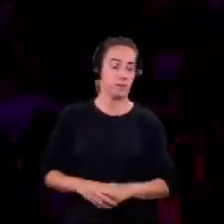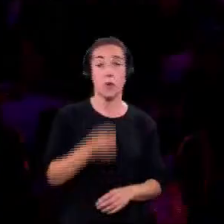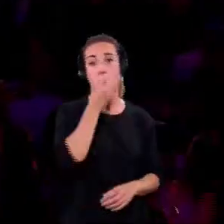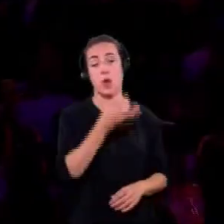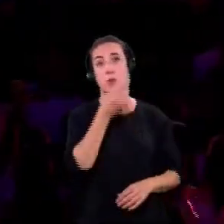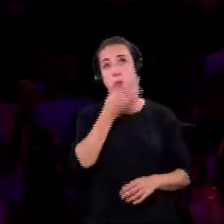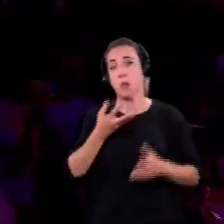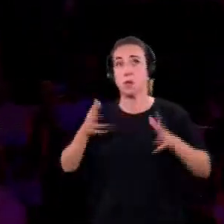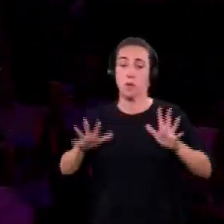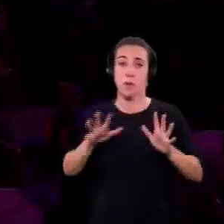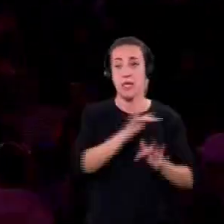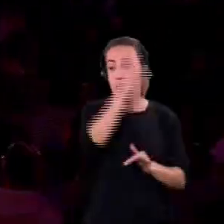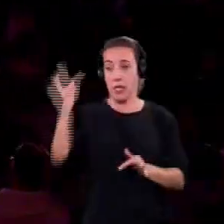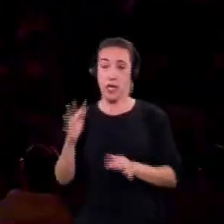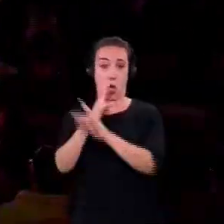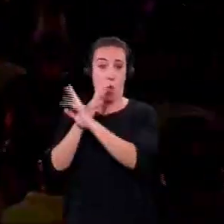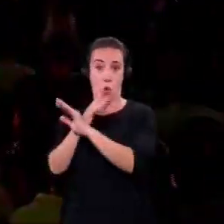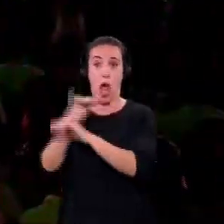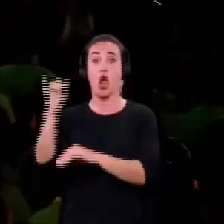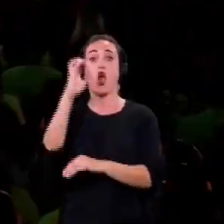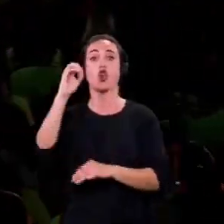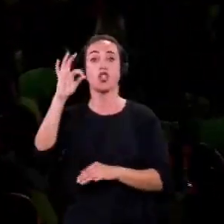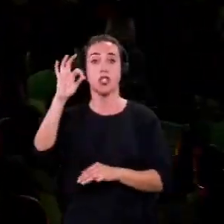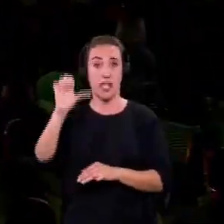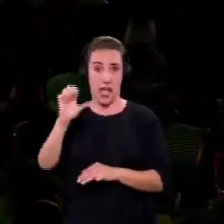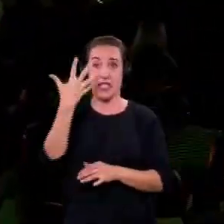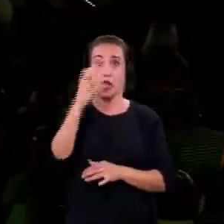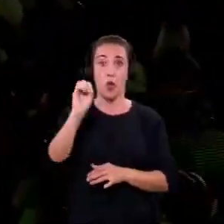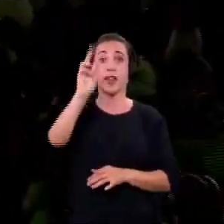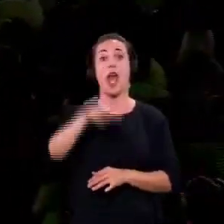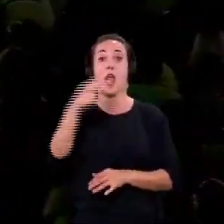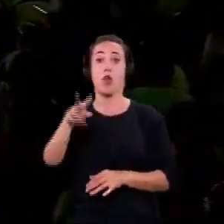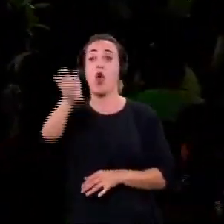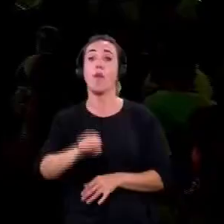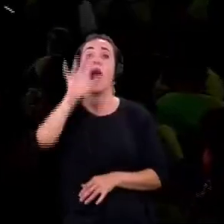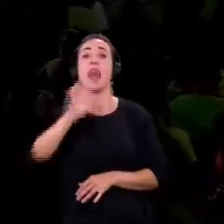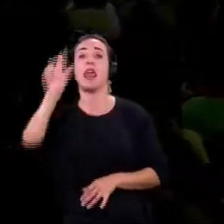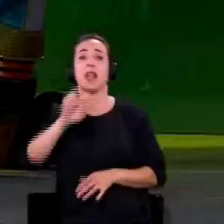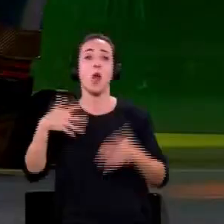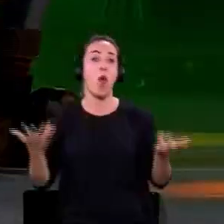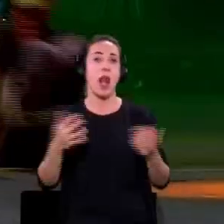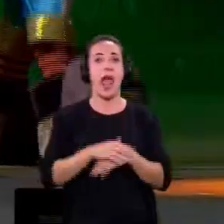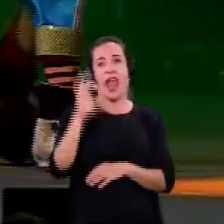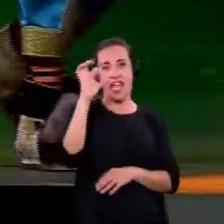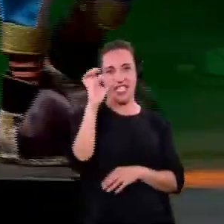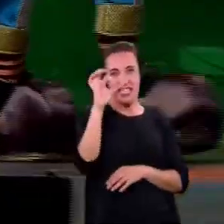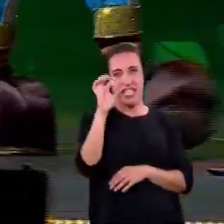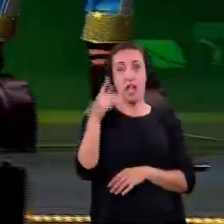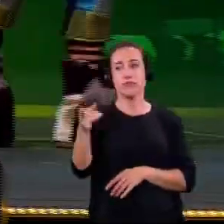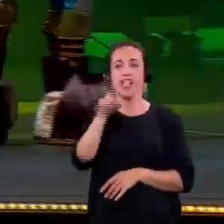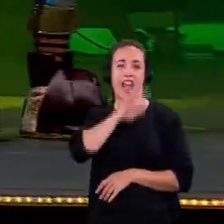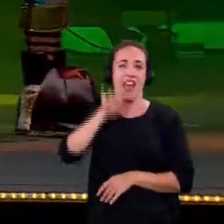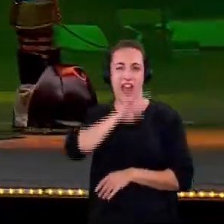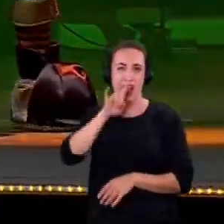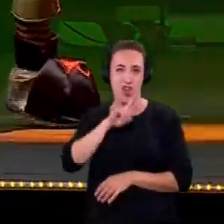Bueno, pues el siguiente en jugar es usted, José Ricardo. Por 50 euros compra la letra, compro la S, como buen canario, la